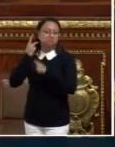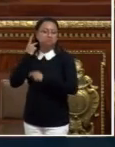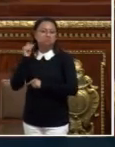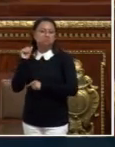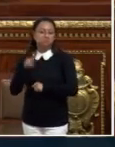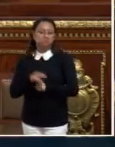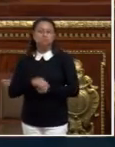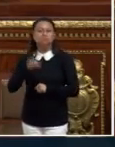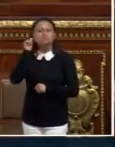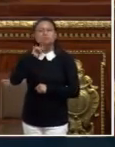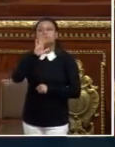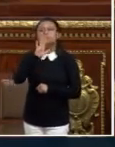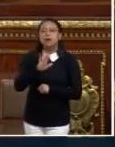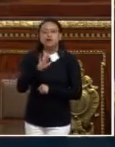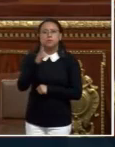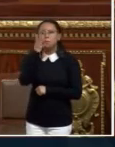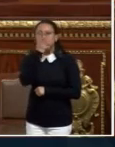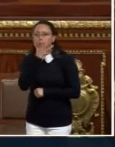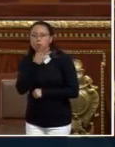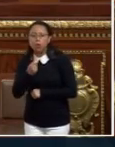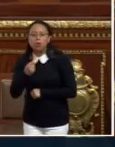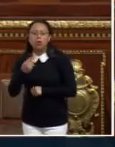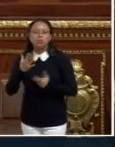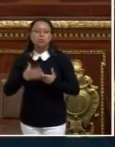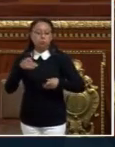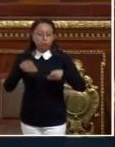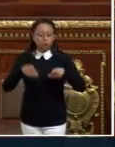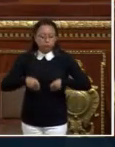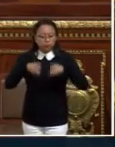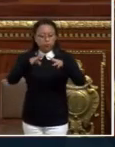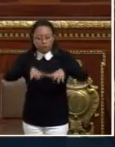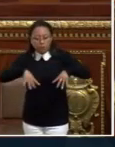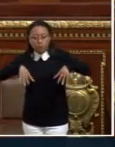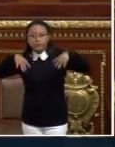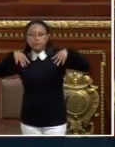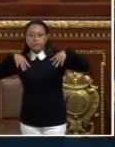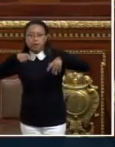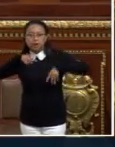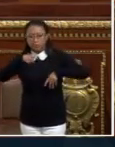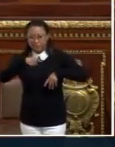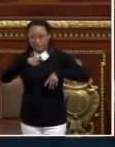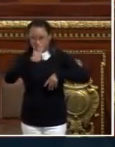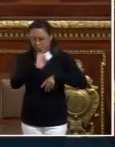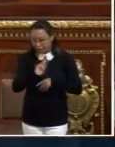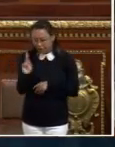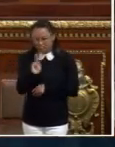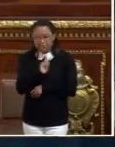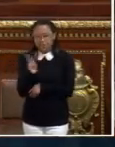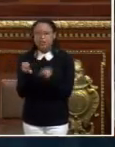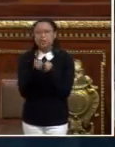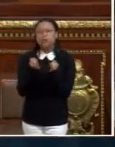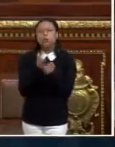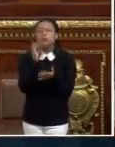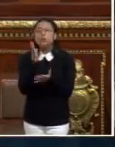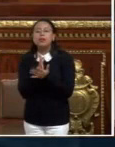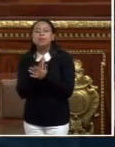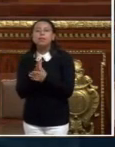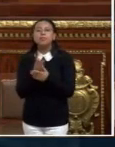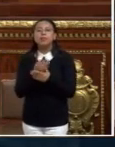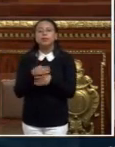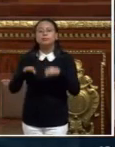escenografías, muy buen marketing, porque lo hacen impecable. Todo el mundo tiene su misma identidad gráfica,